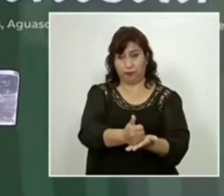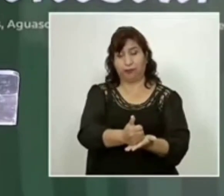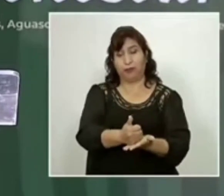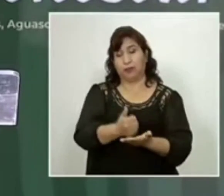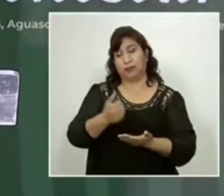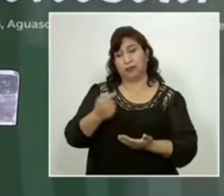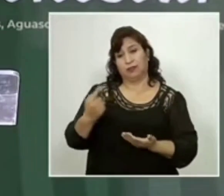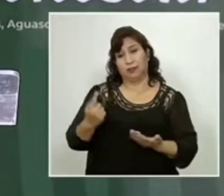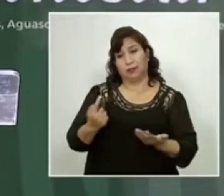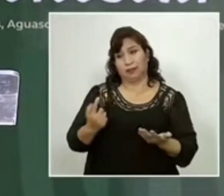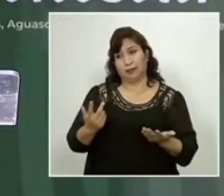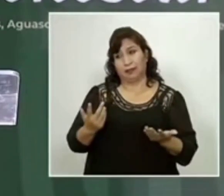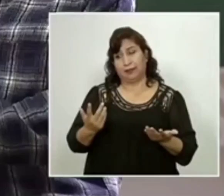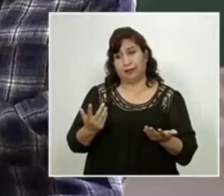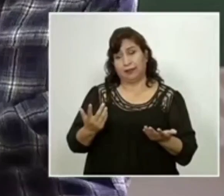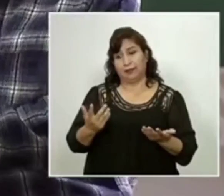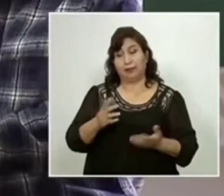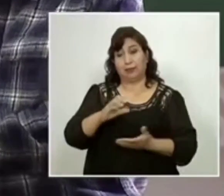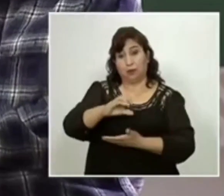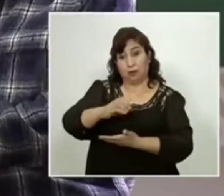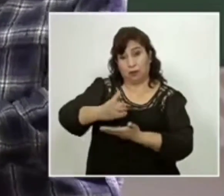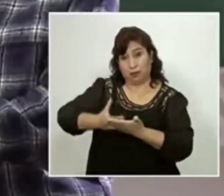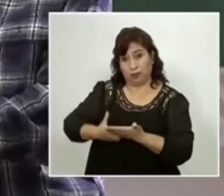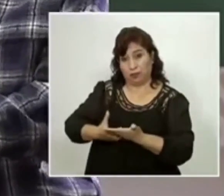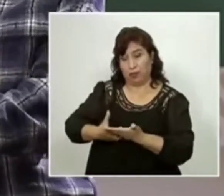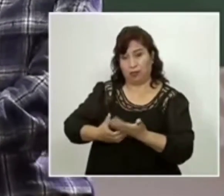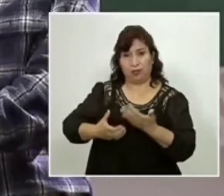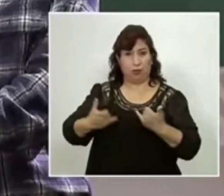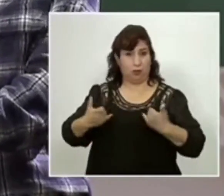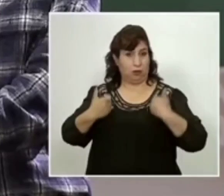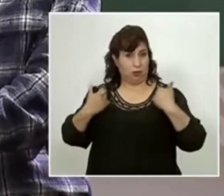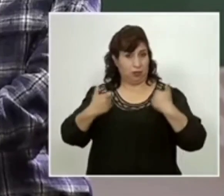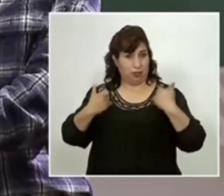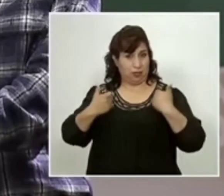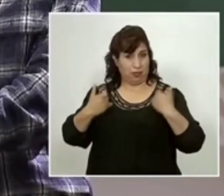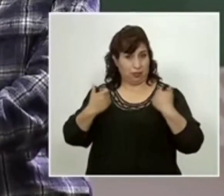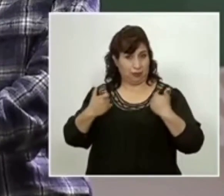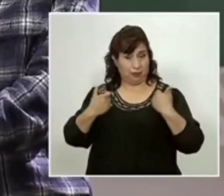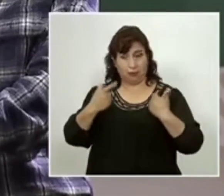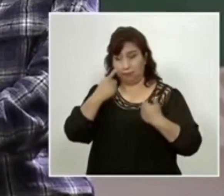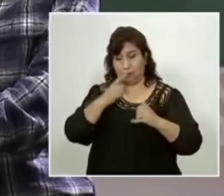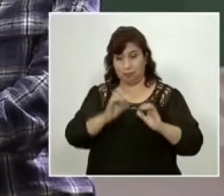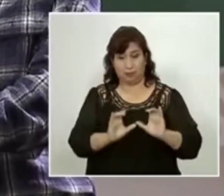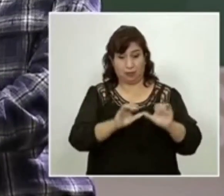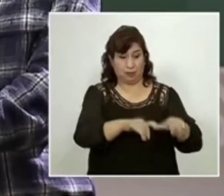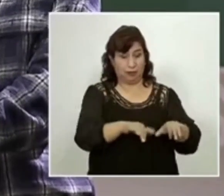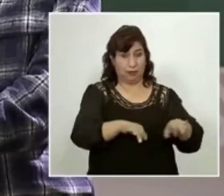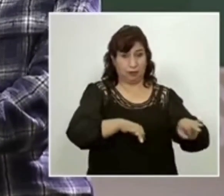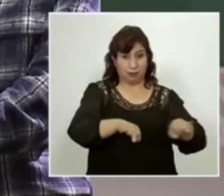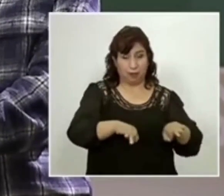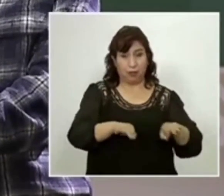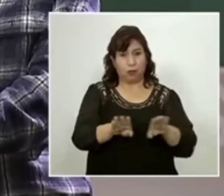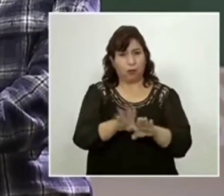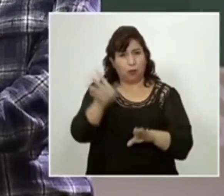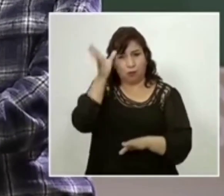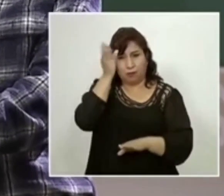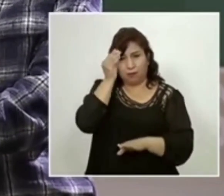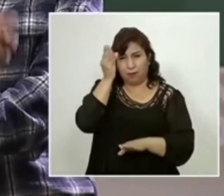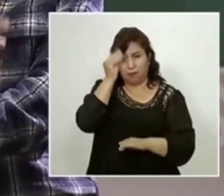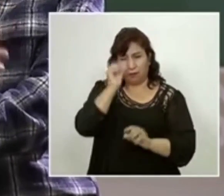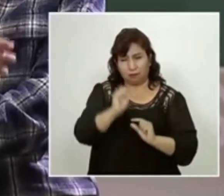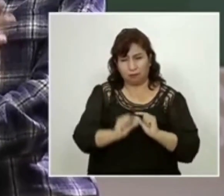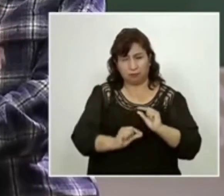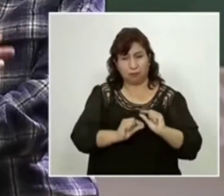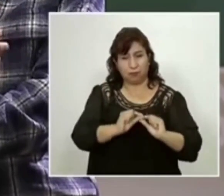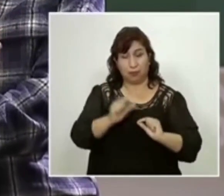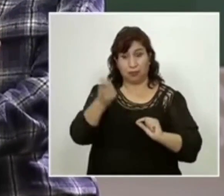se contratara jóvenes para trabajar como aprendices, que de ese